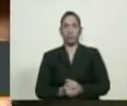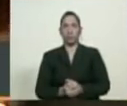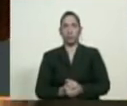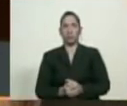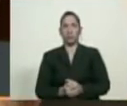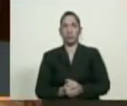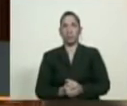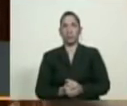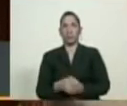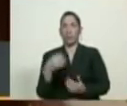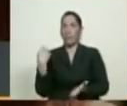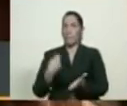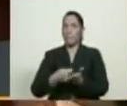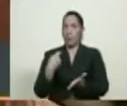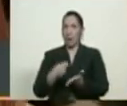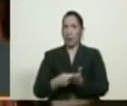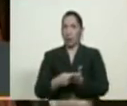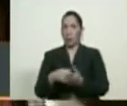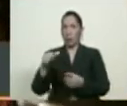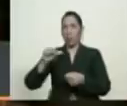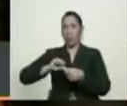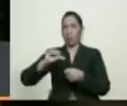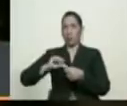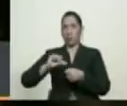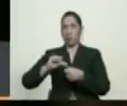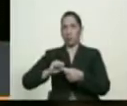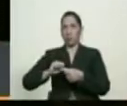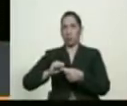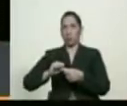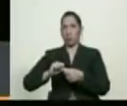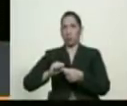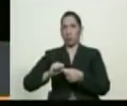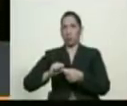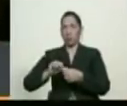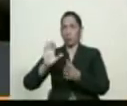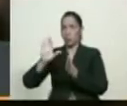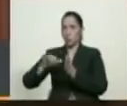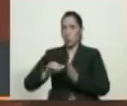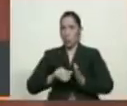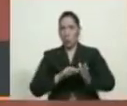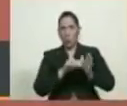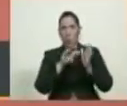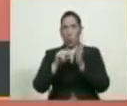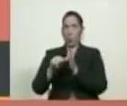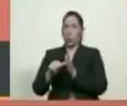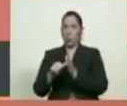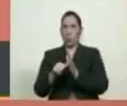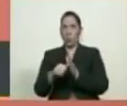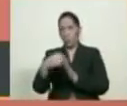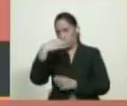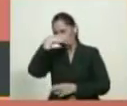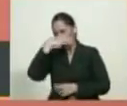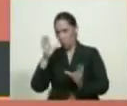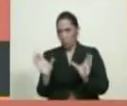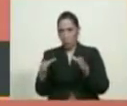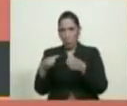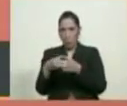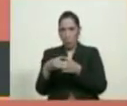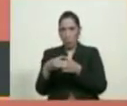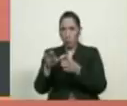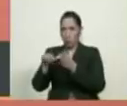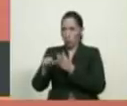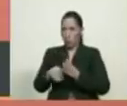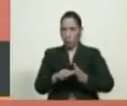de pago de la gasolina es con el contrabando de extracción, con las mafias brutales, criminales, que sacaban